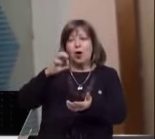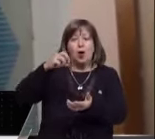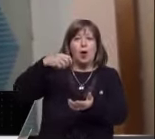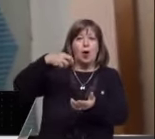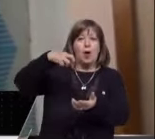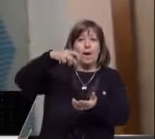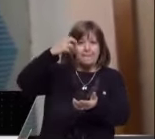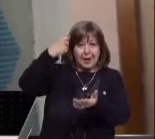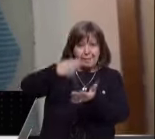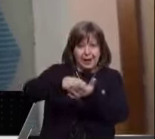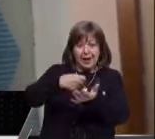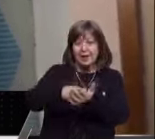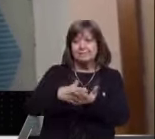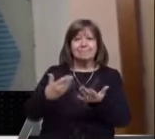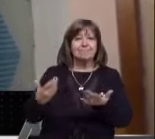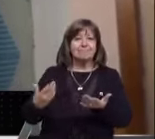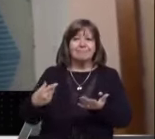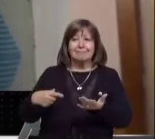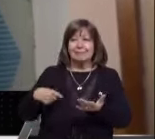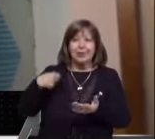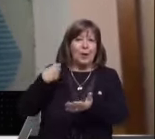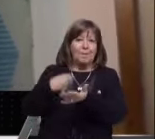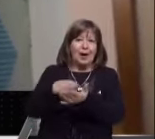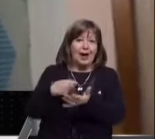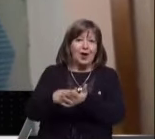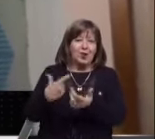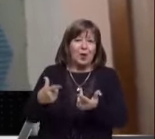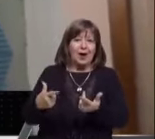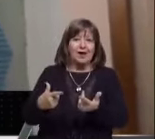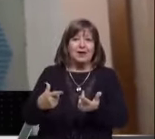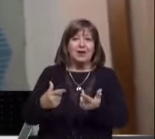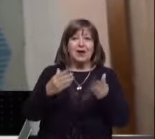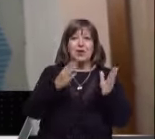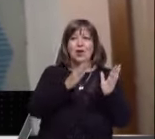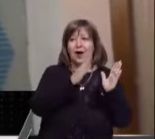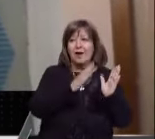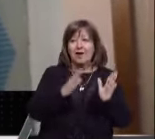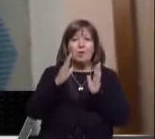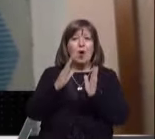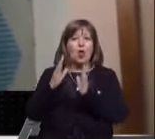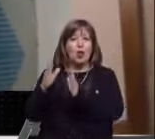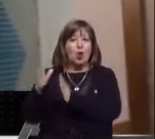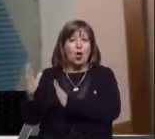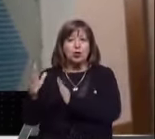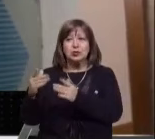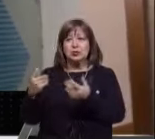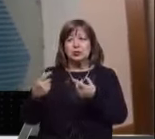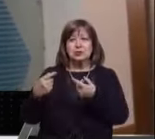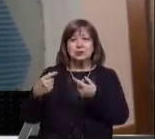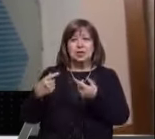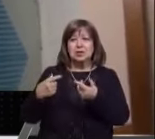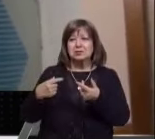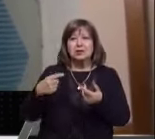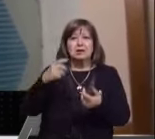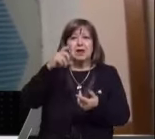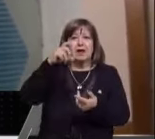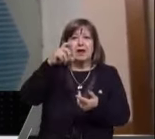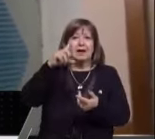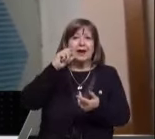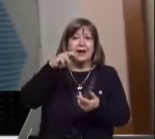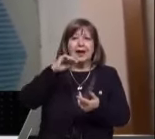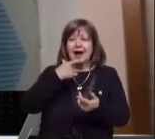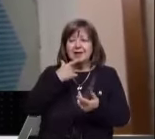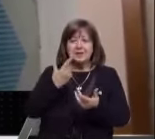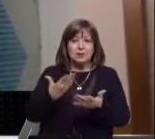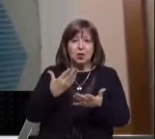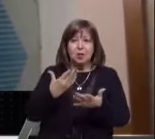han tenido problemas en las cadenas de pago, no hay actualización de módulos por parte de los financiadores a las clínicas, entonces las clínicas no están